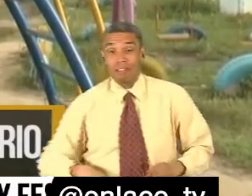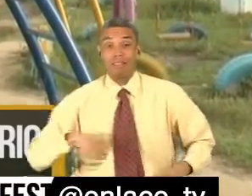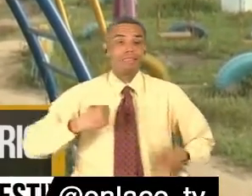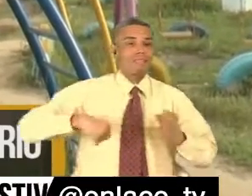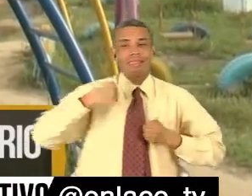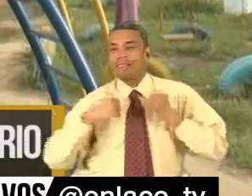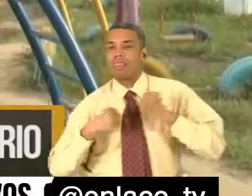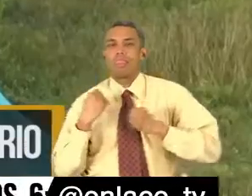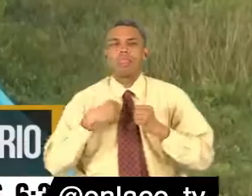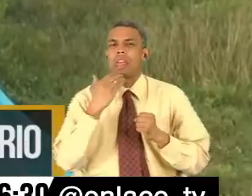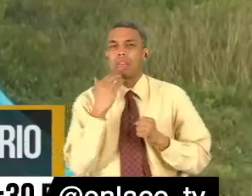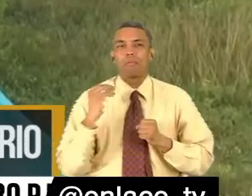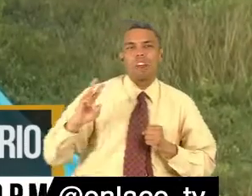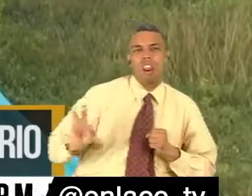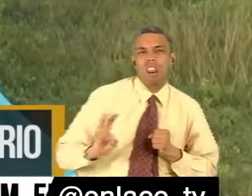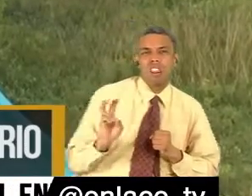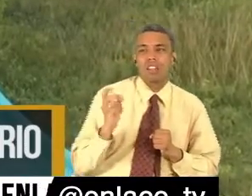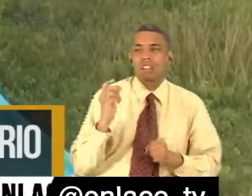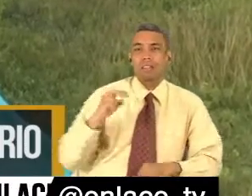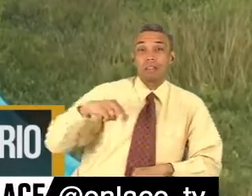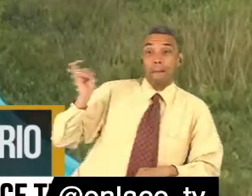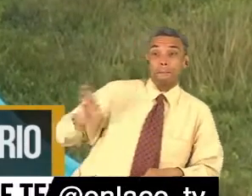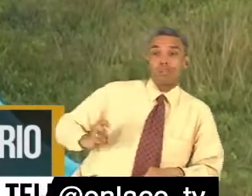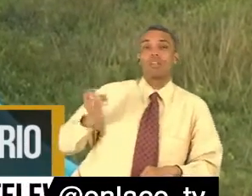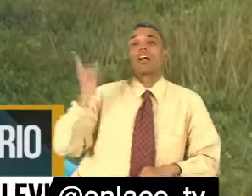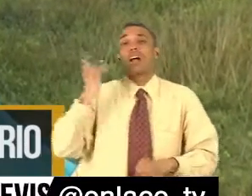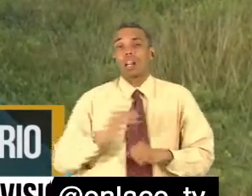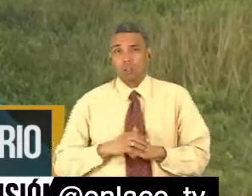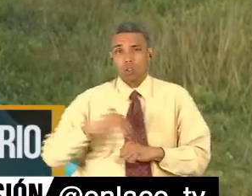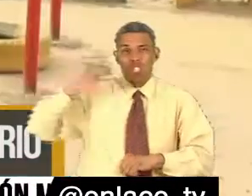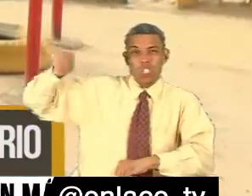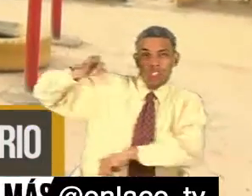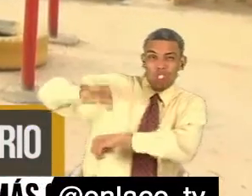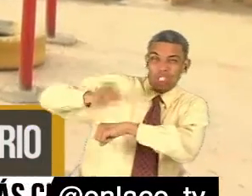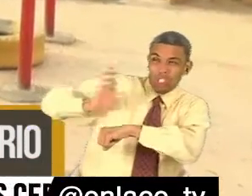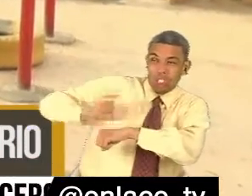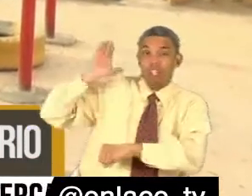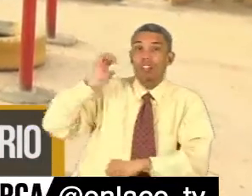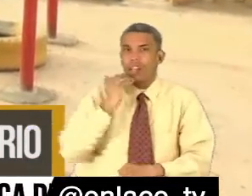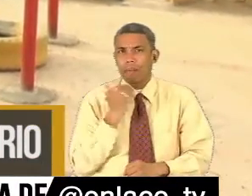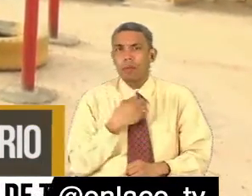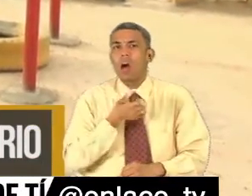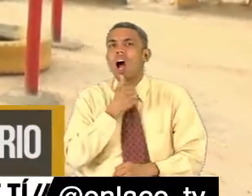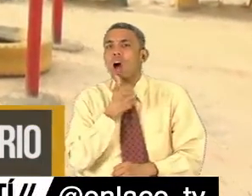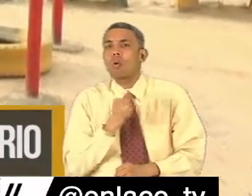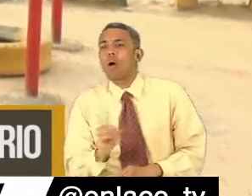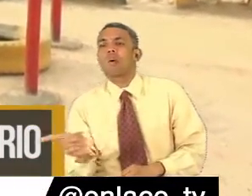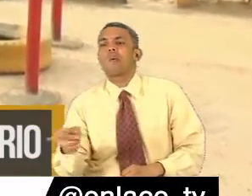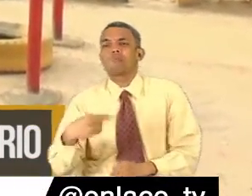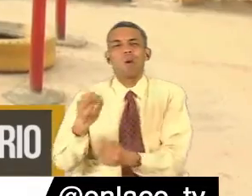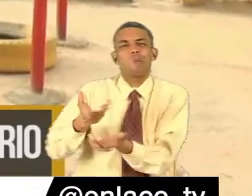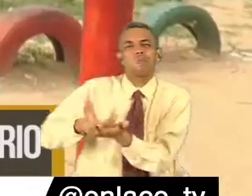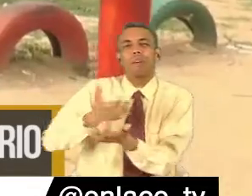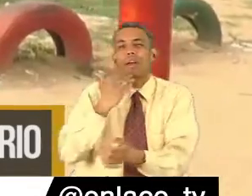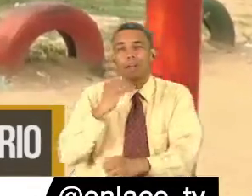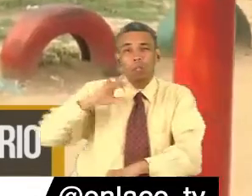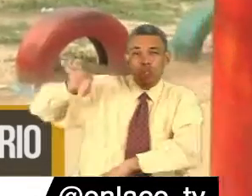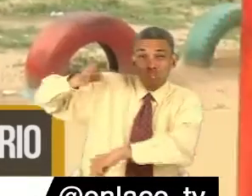culebras, mosquitos, y como hay llantas tiradas con agua, pues muchas enfermedades como el Zika y entre otras, ¿verdad?